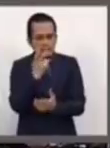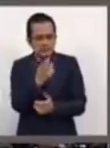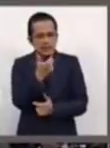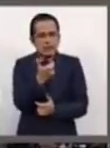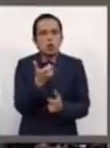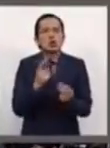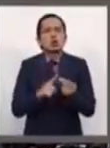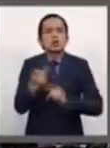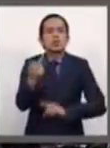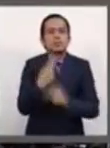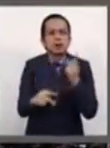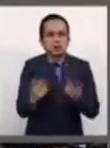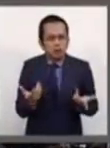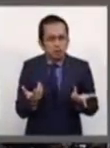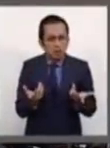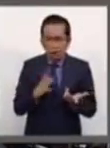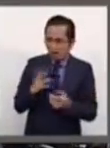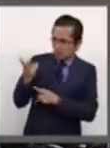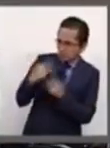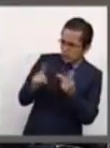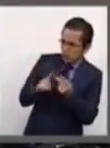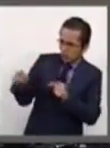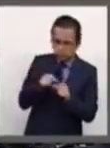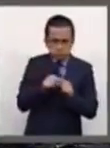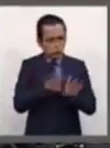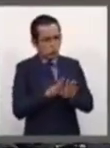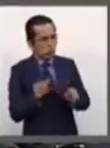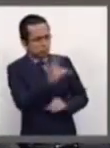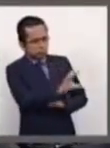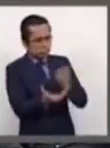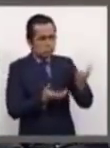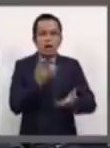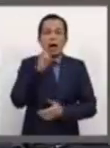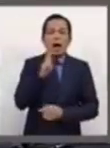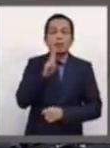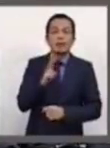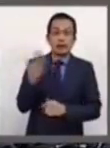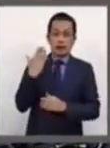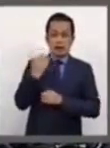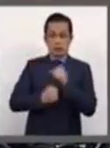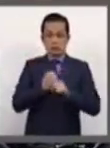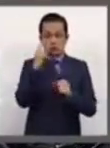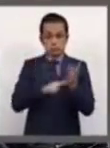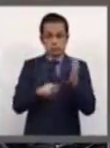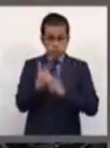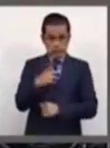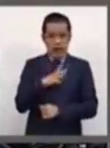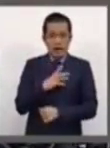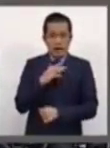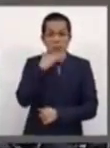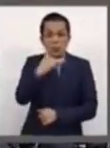dinero para ver si hubo o no hubo dinero en la campaña presidencial del 2012. Y pues